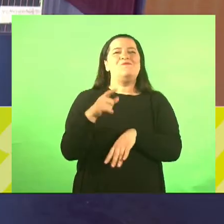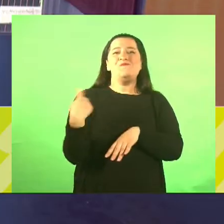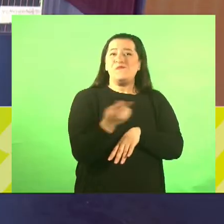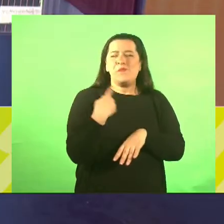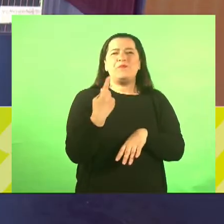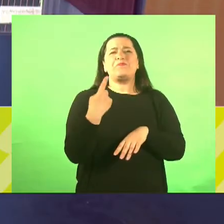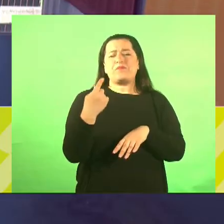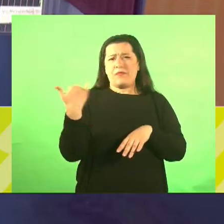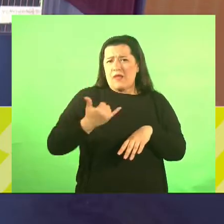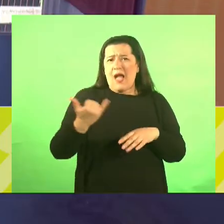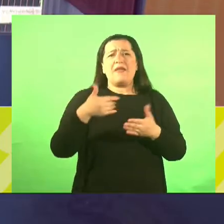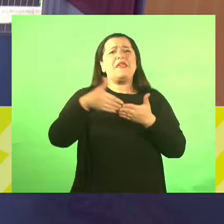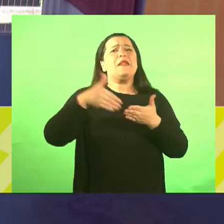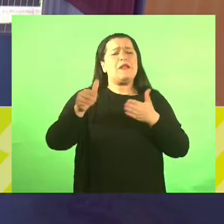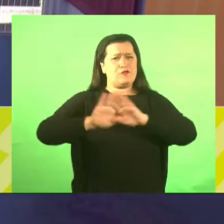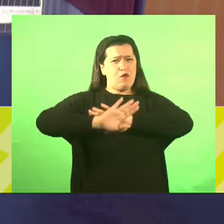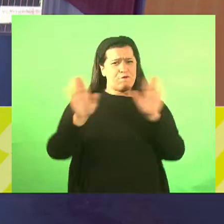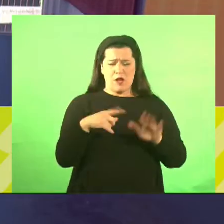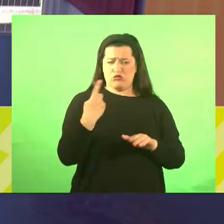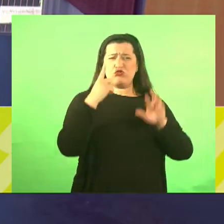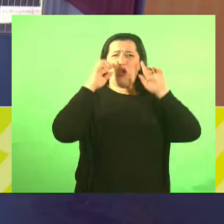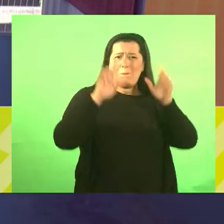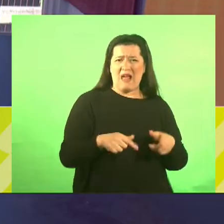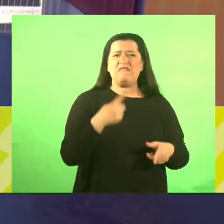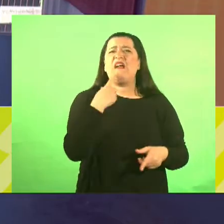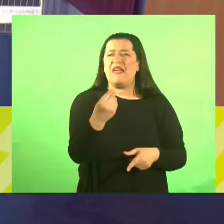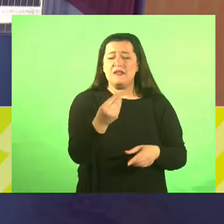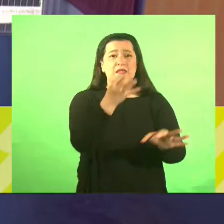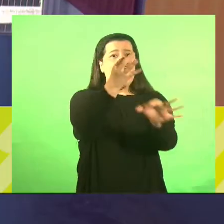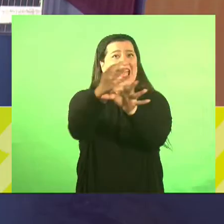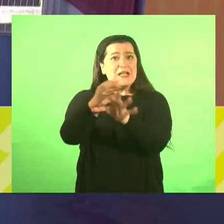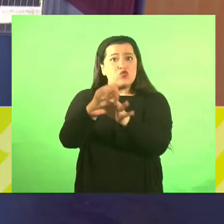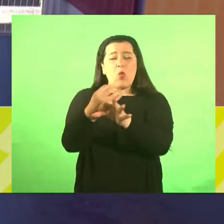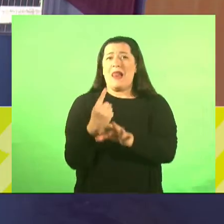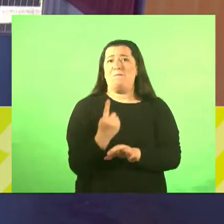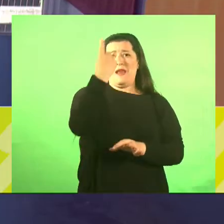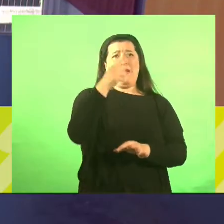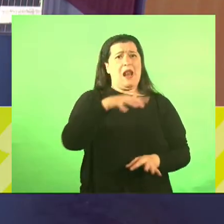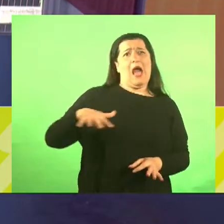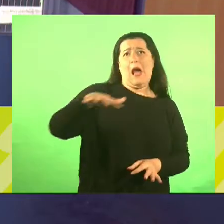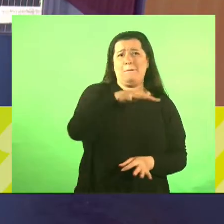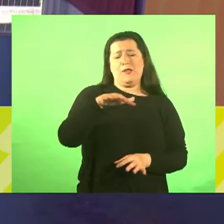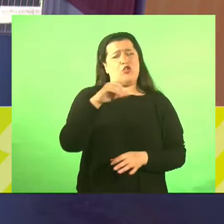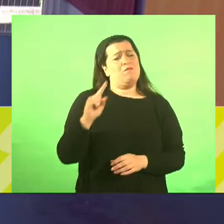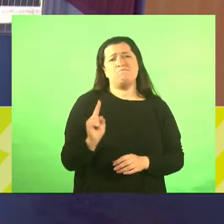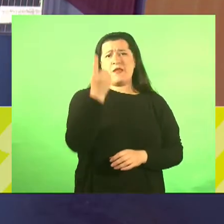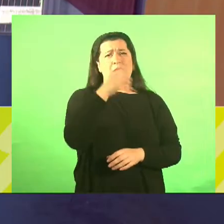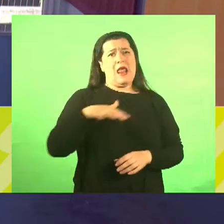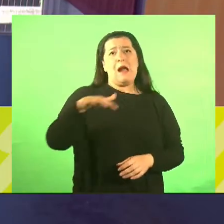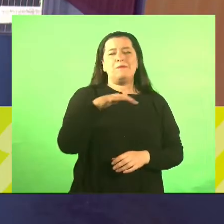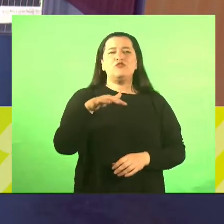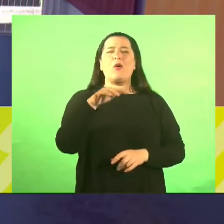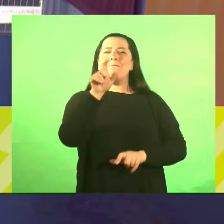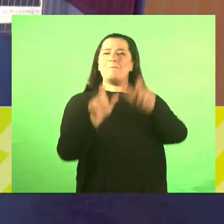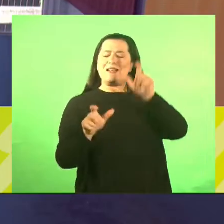tenemos de la discriminación, que dice que la escuela es el primer ámbito, digamos, más donde la gente más